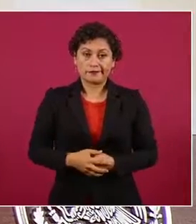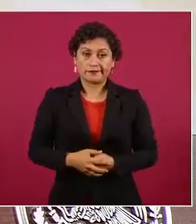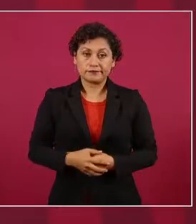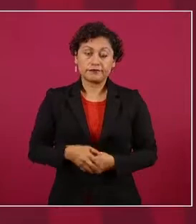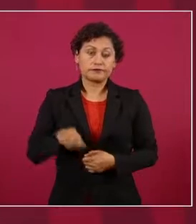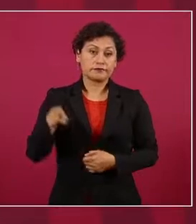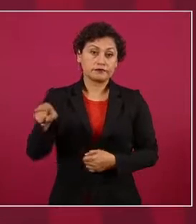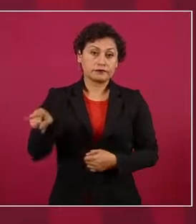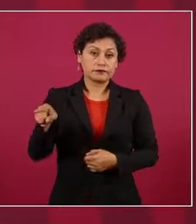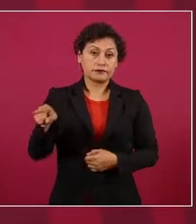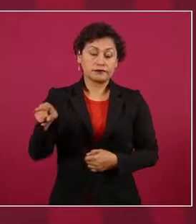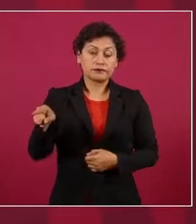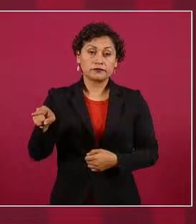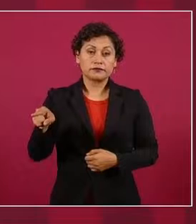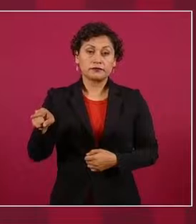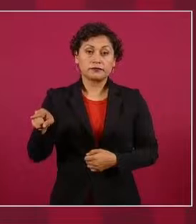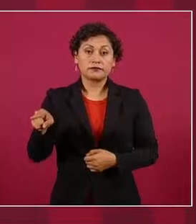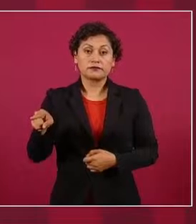Tiene